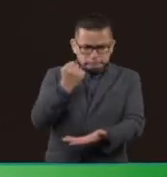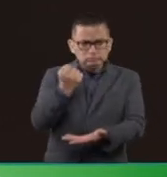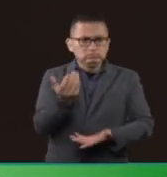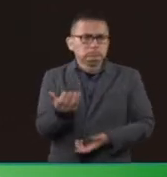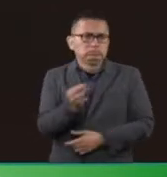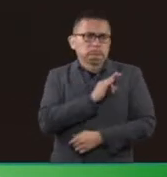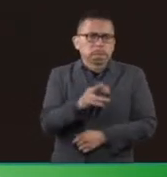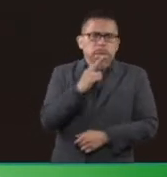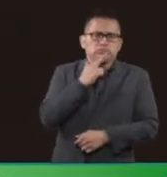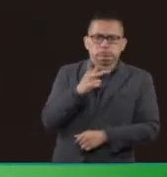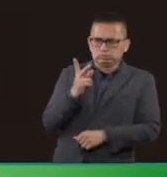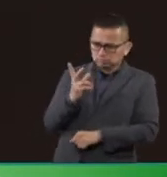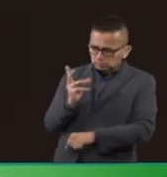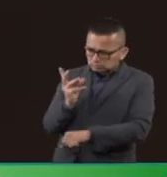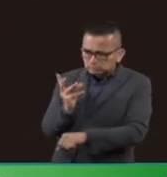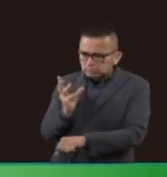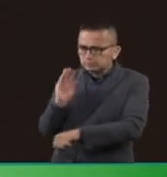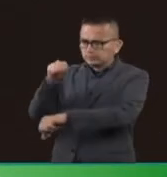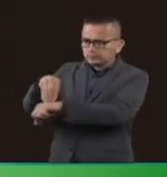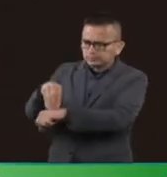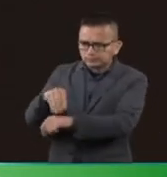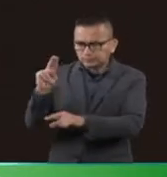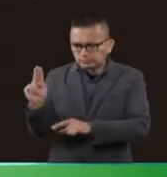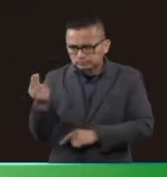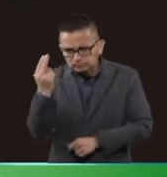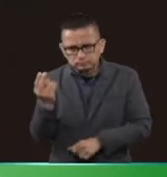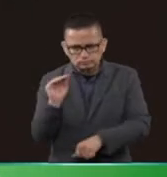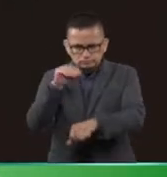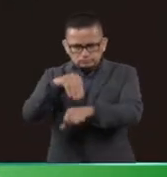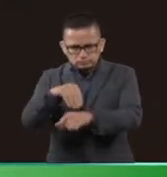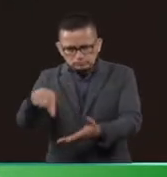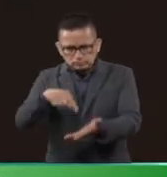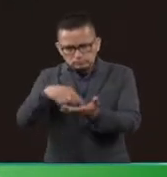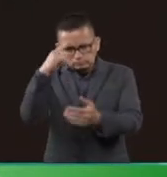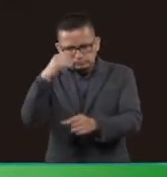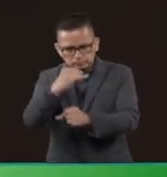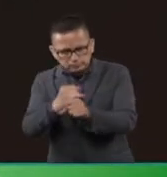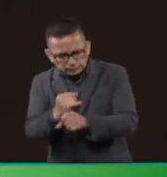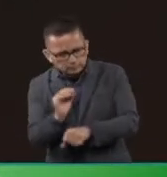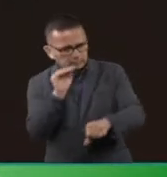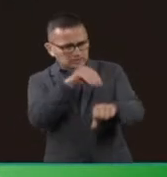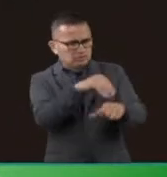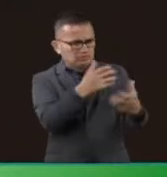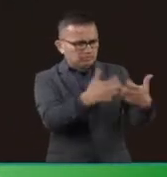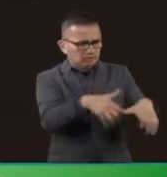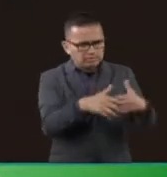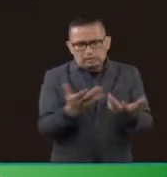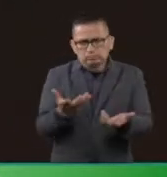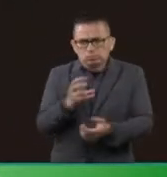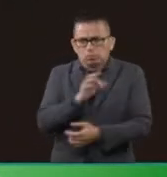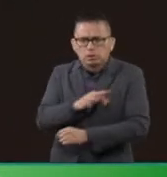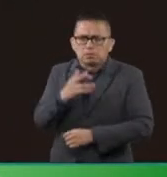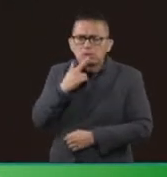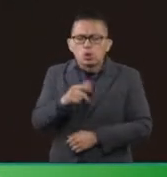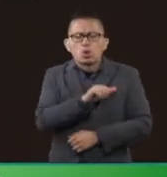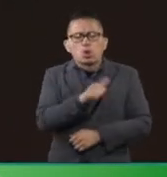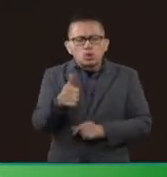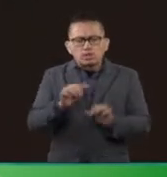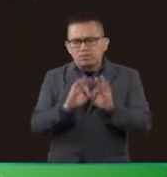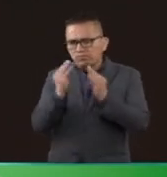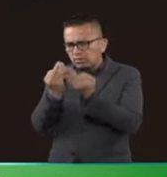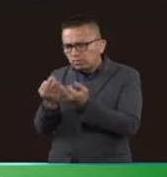centros de investigación fábricas cooperativas y Podrían haber una gran cantidad de políticas que realmente estuvieran